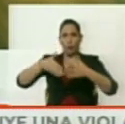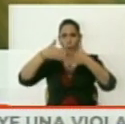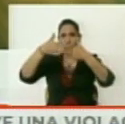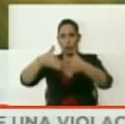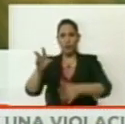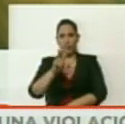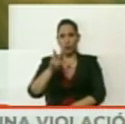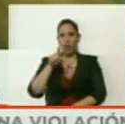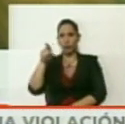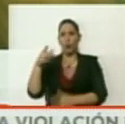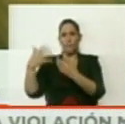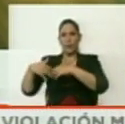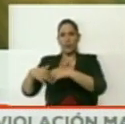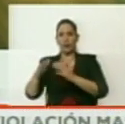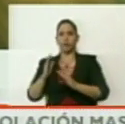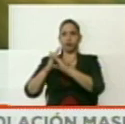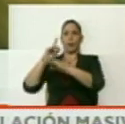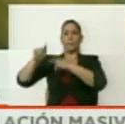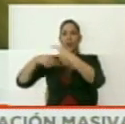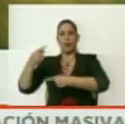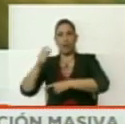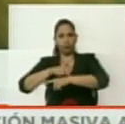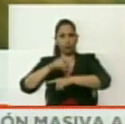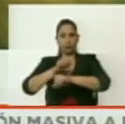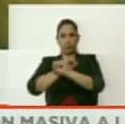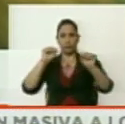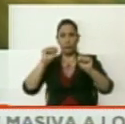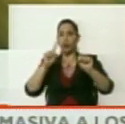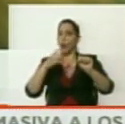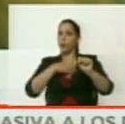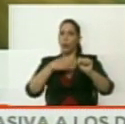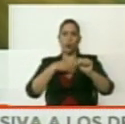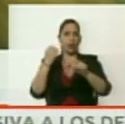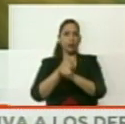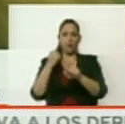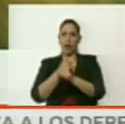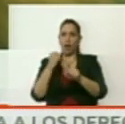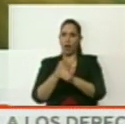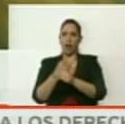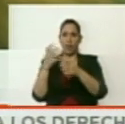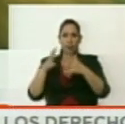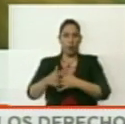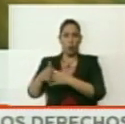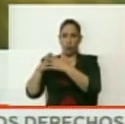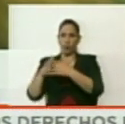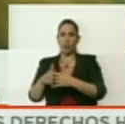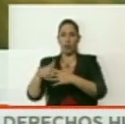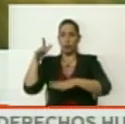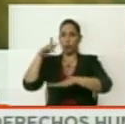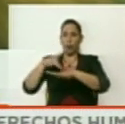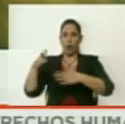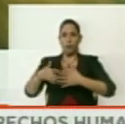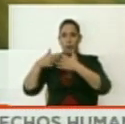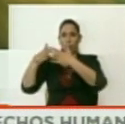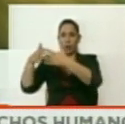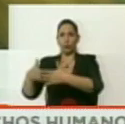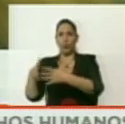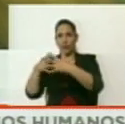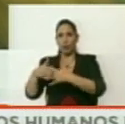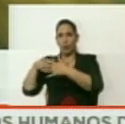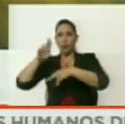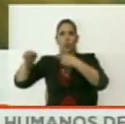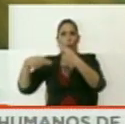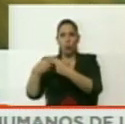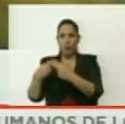compañía será sancionada mañana a primera hora y no podrá trabajar en los Estados Unidos ni tocar puertos de Estados Unidos más nunca en su